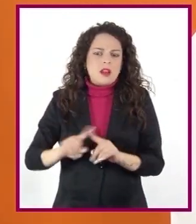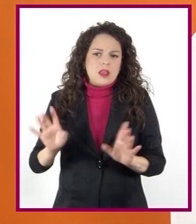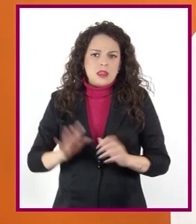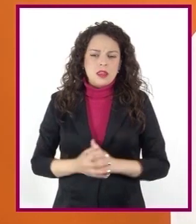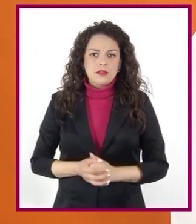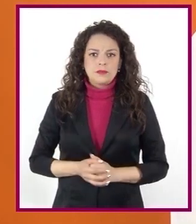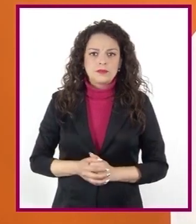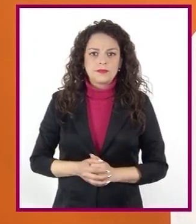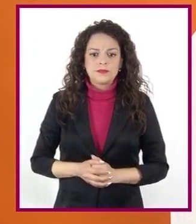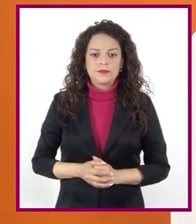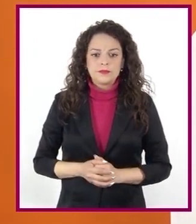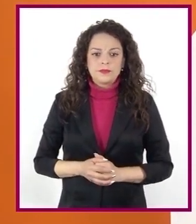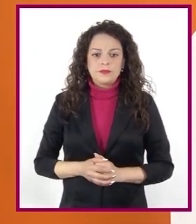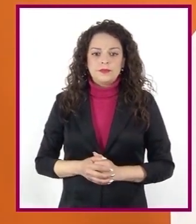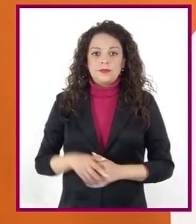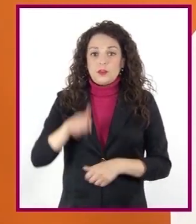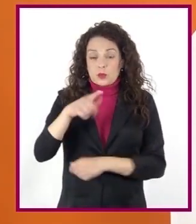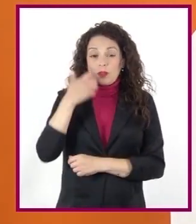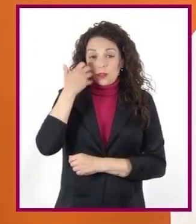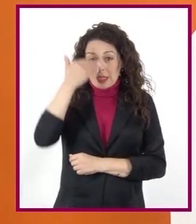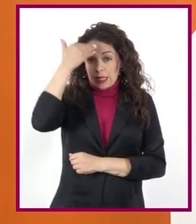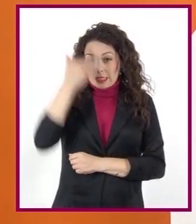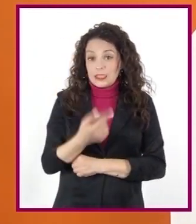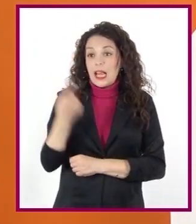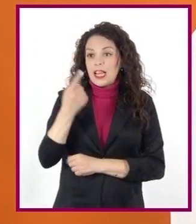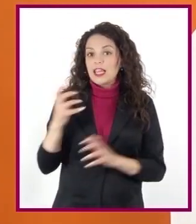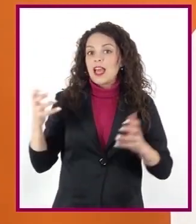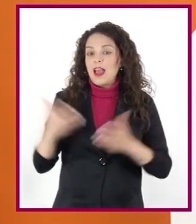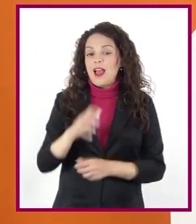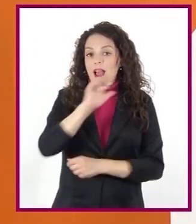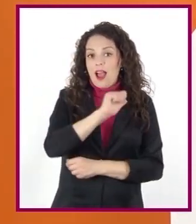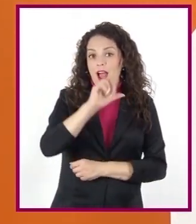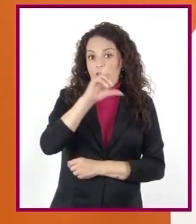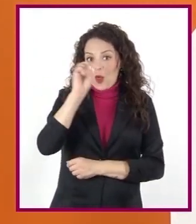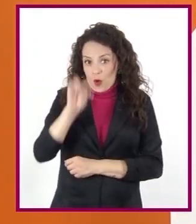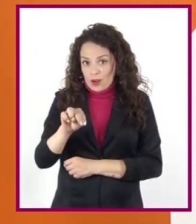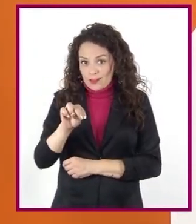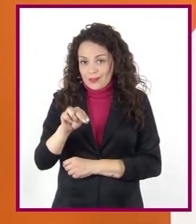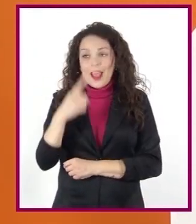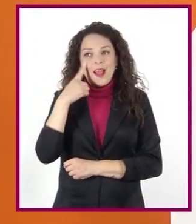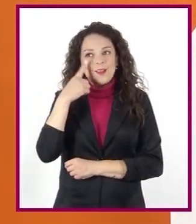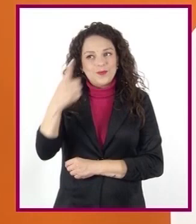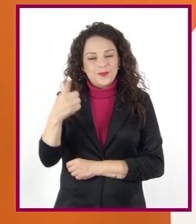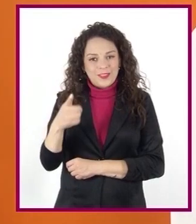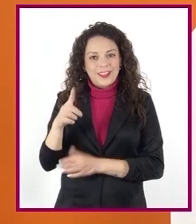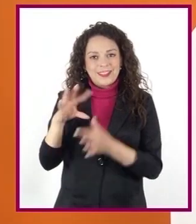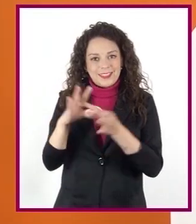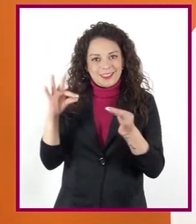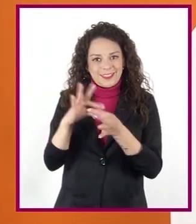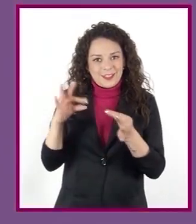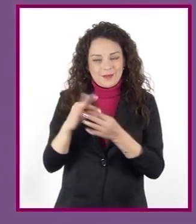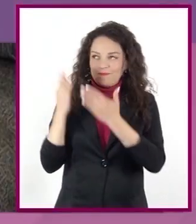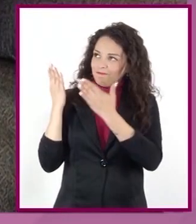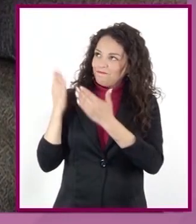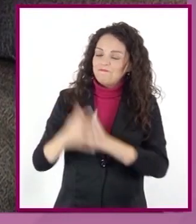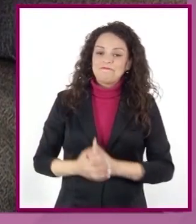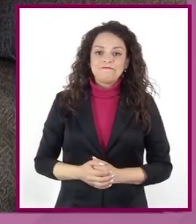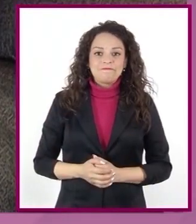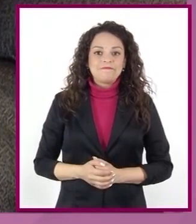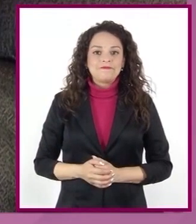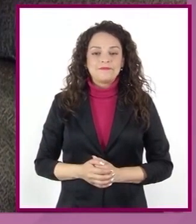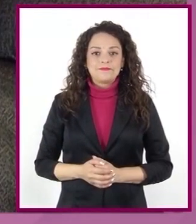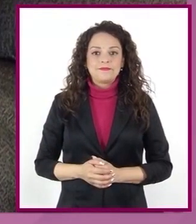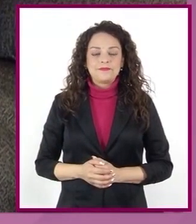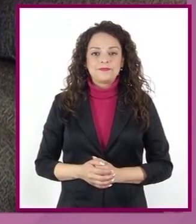gustaría saber cómo reaccionó Aarón ante esta situación? Vamos a verlo y escucharlo a continuación. Llegué a